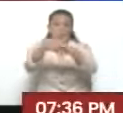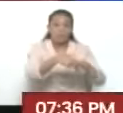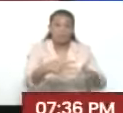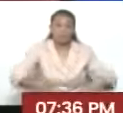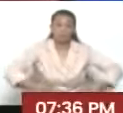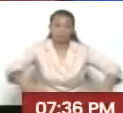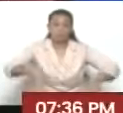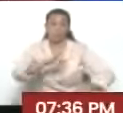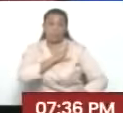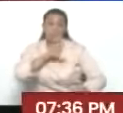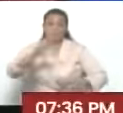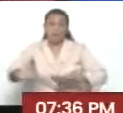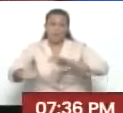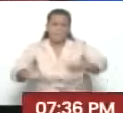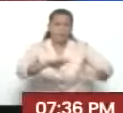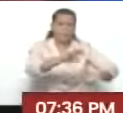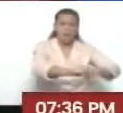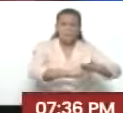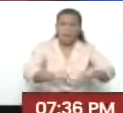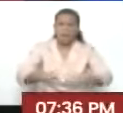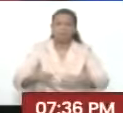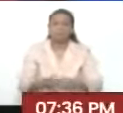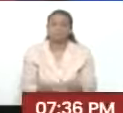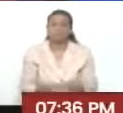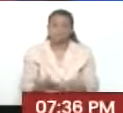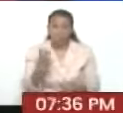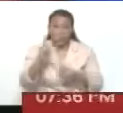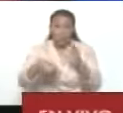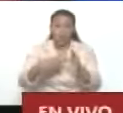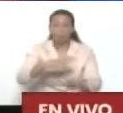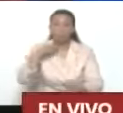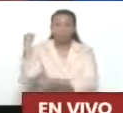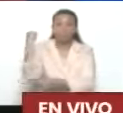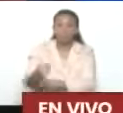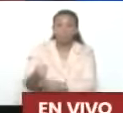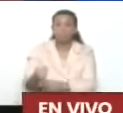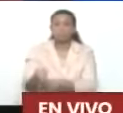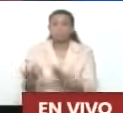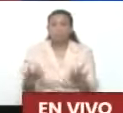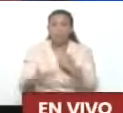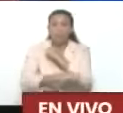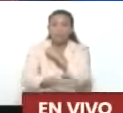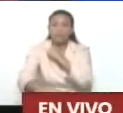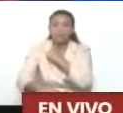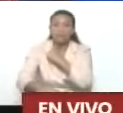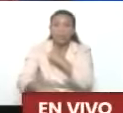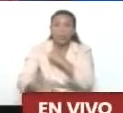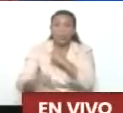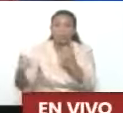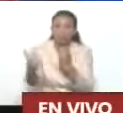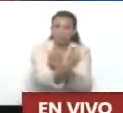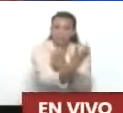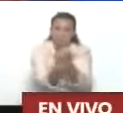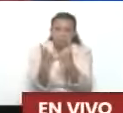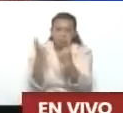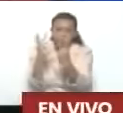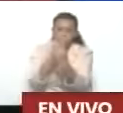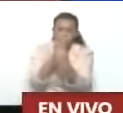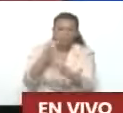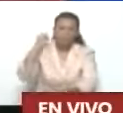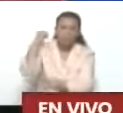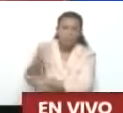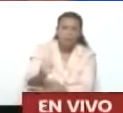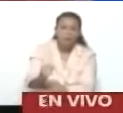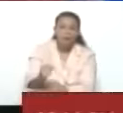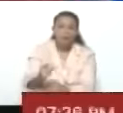mundo, Ezequiel Zamora. Y luego lo mataron, lo traicionan quienes lo rodeaban. Y después vino